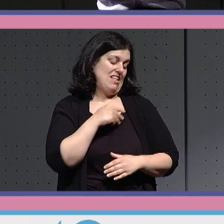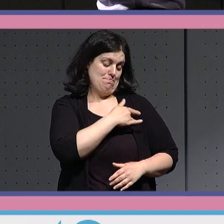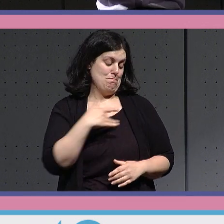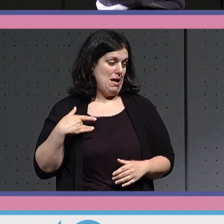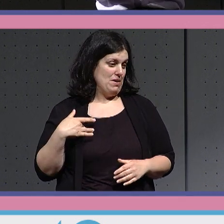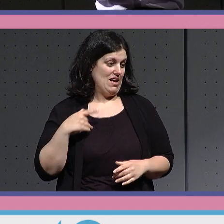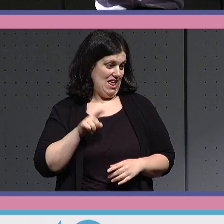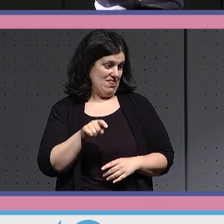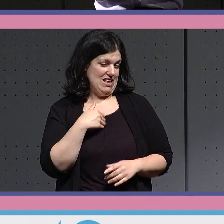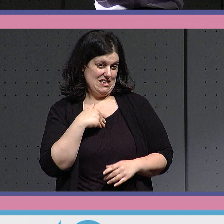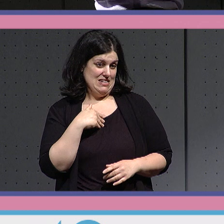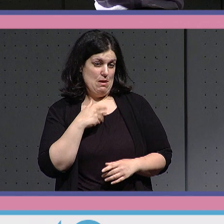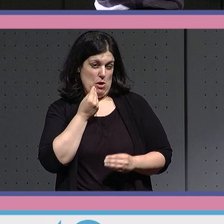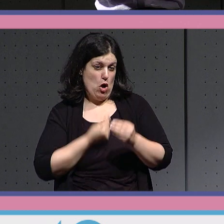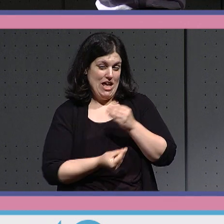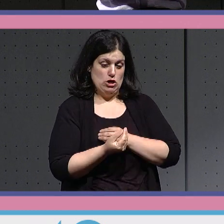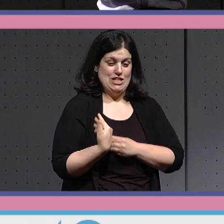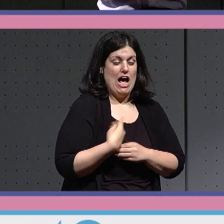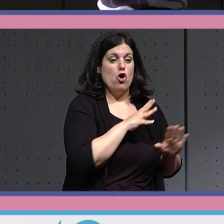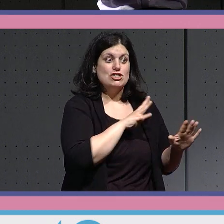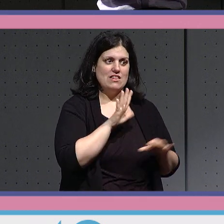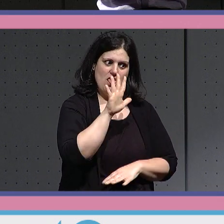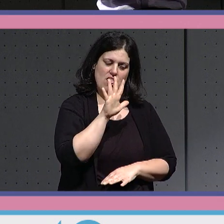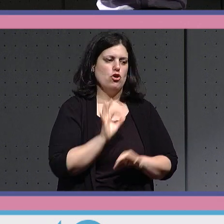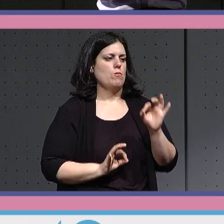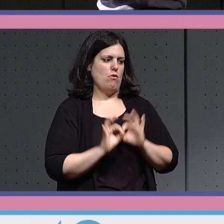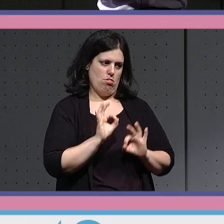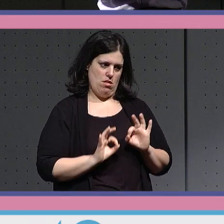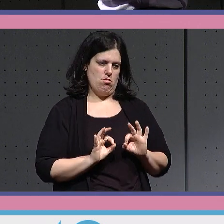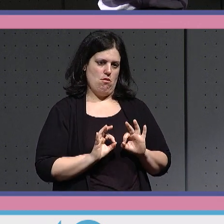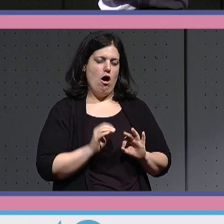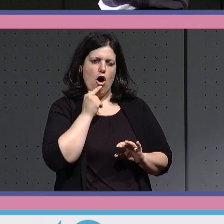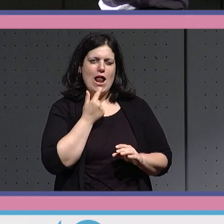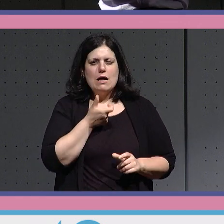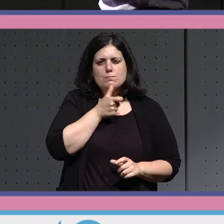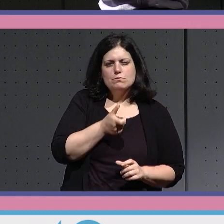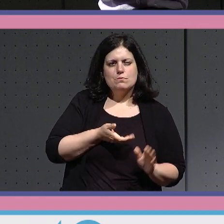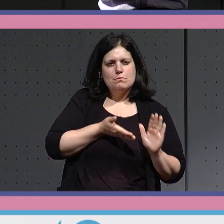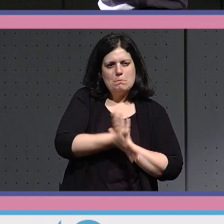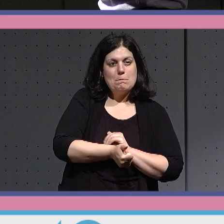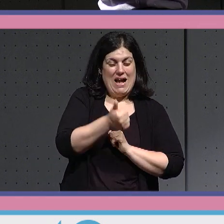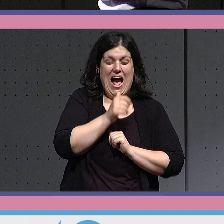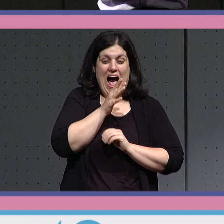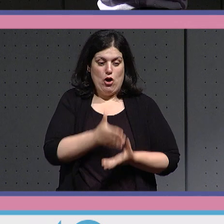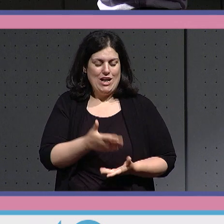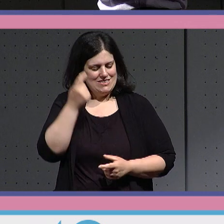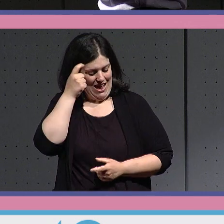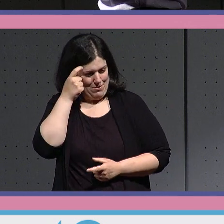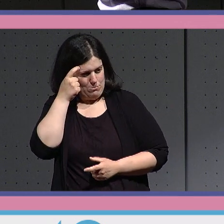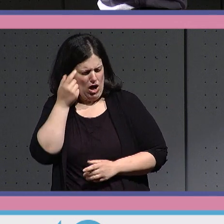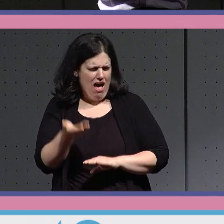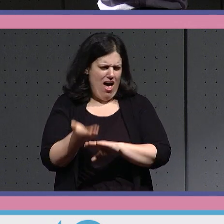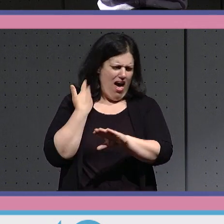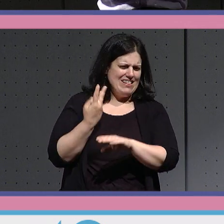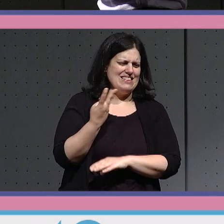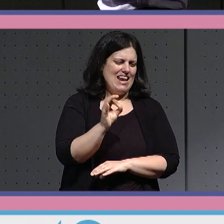del 85%. Y yo os introduzco otro concepto, ahora, porque hace 30 años la penetrancia de